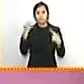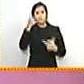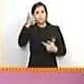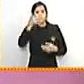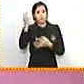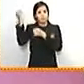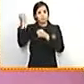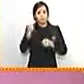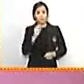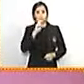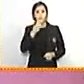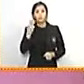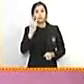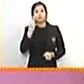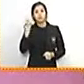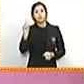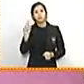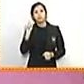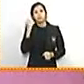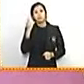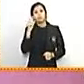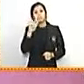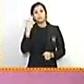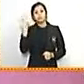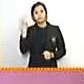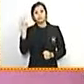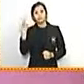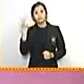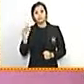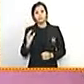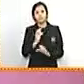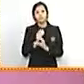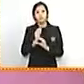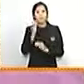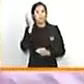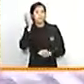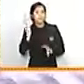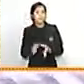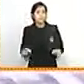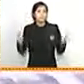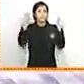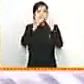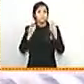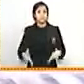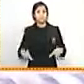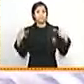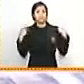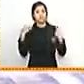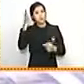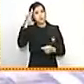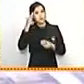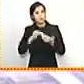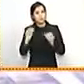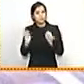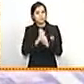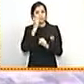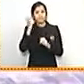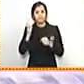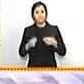21 11 27 y salvar la vida de las mujeres que ustedes más aman. A continuación, usamos el primer número ganador. Primer